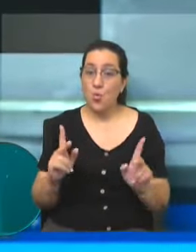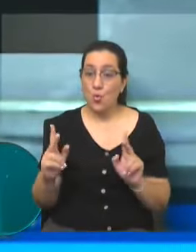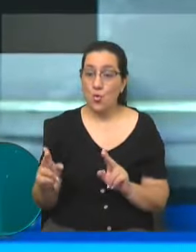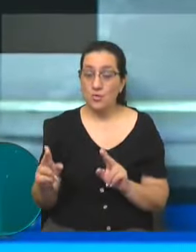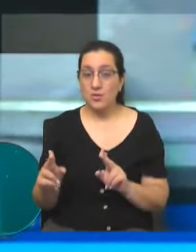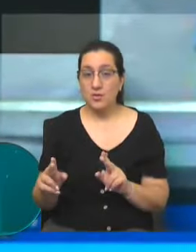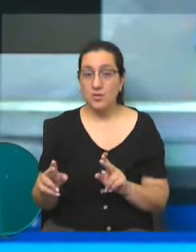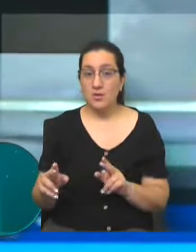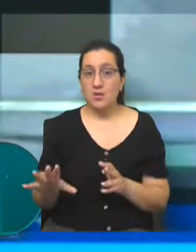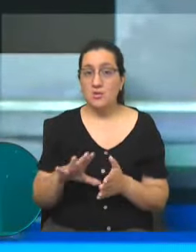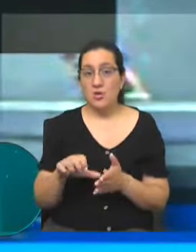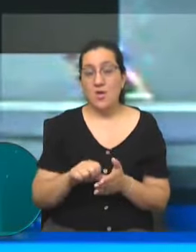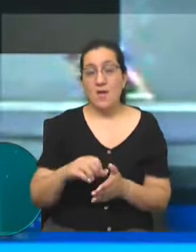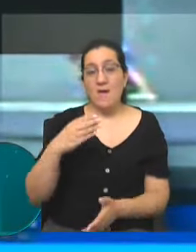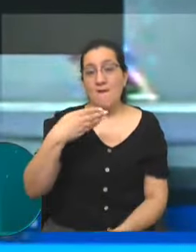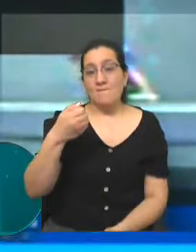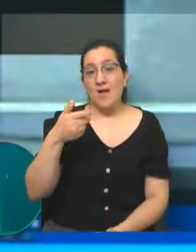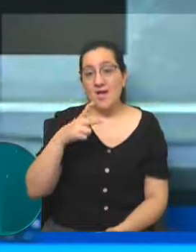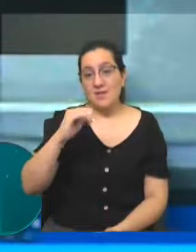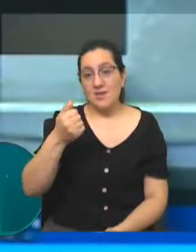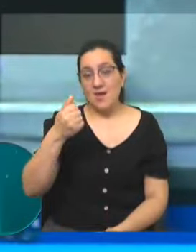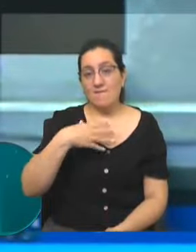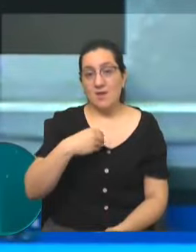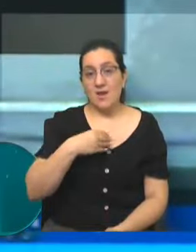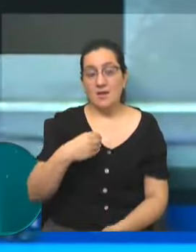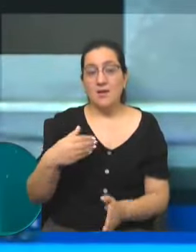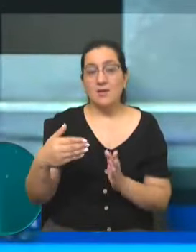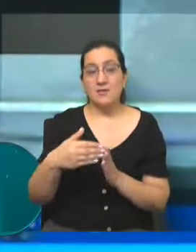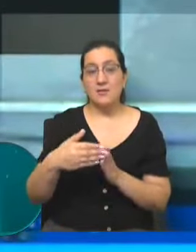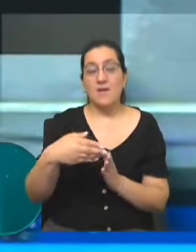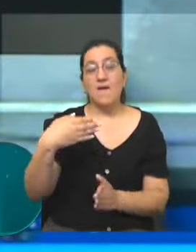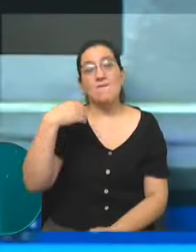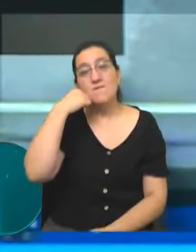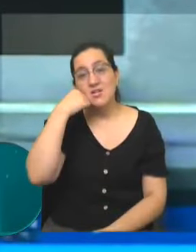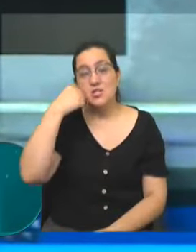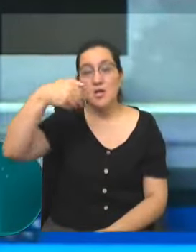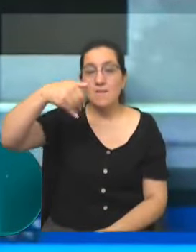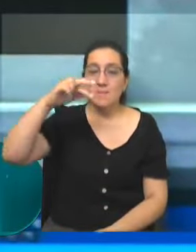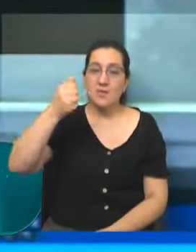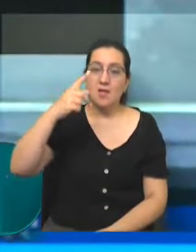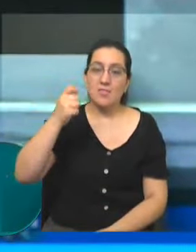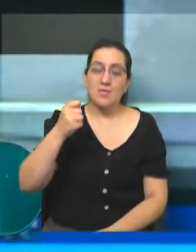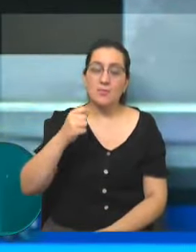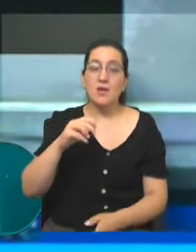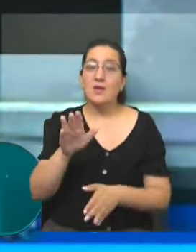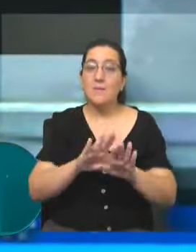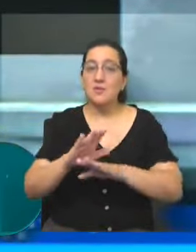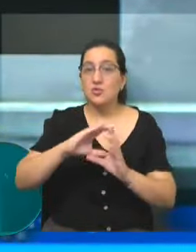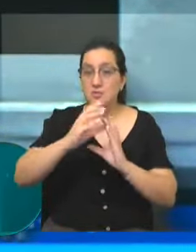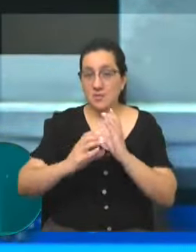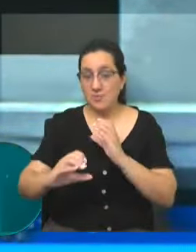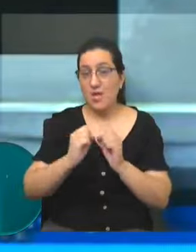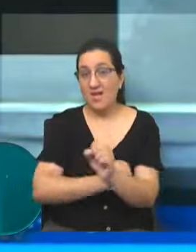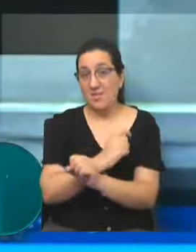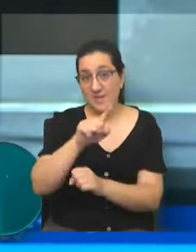Ciudad de Bahía Blanca entre Presidente Valle y Avelino Miranda, que es por una reparación de saneamiento hasta el 14, hasta mañana,